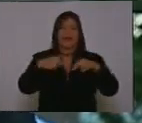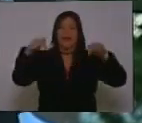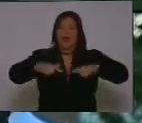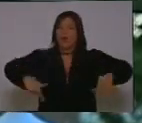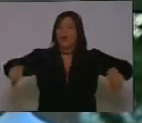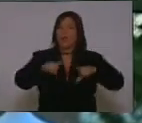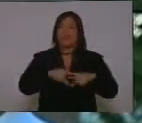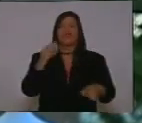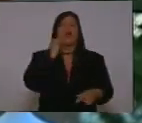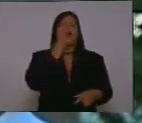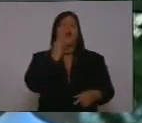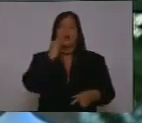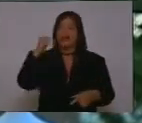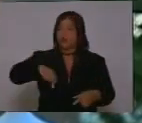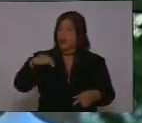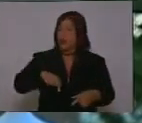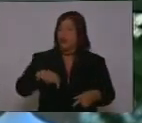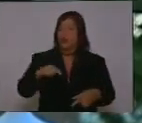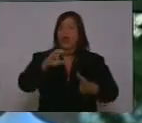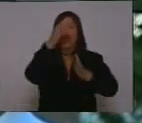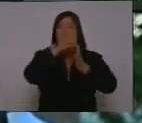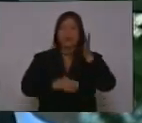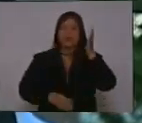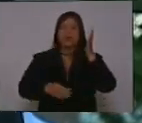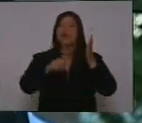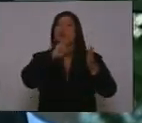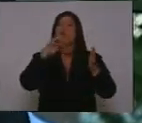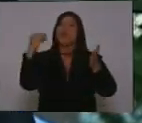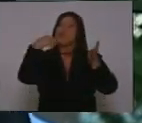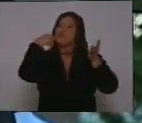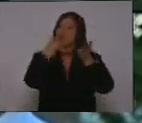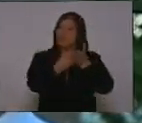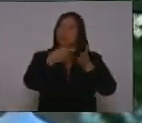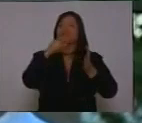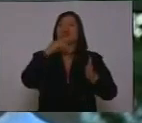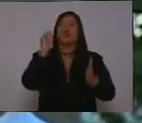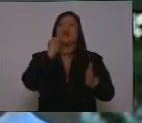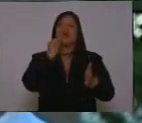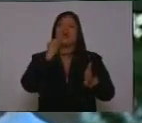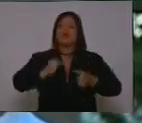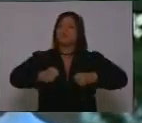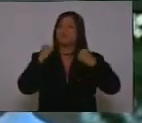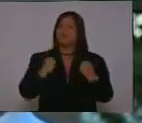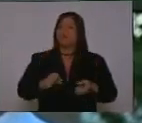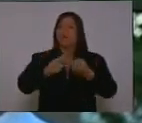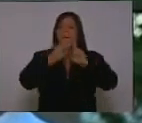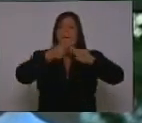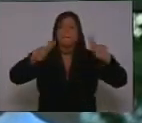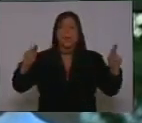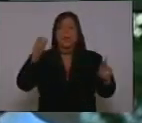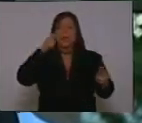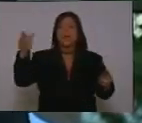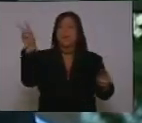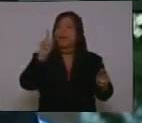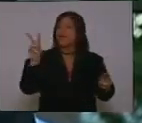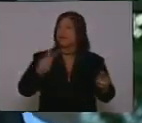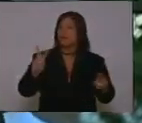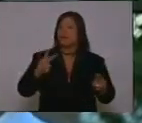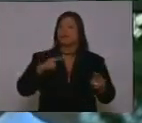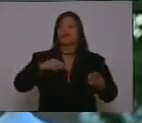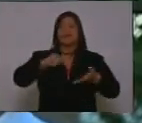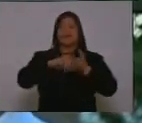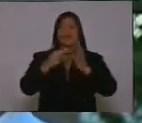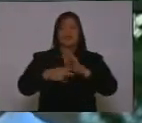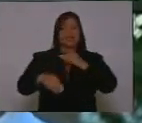la juventud y este capítulo de la juventud es para garantizar la paz del pueblo venezolano y que sea